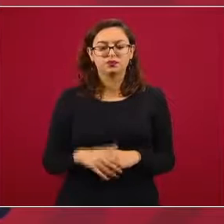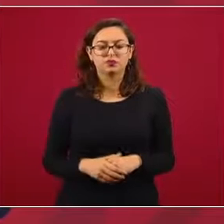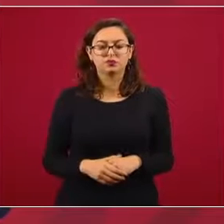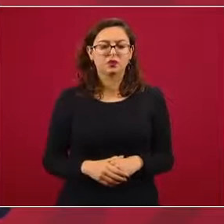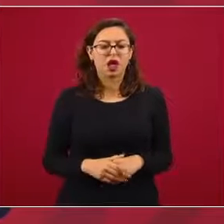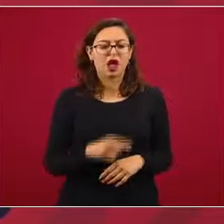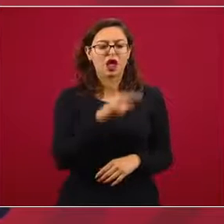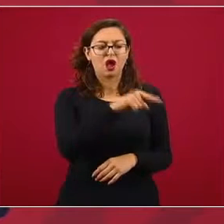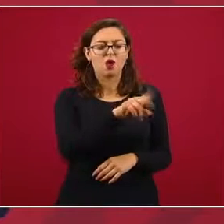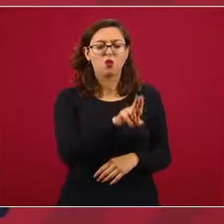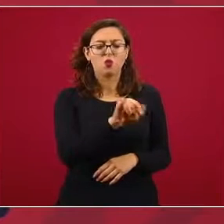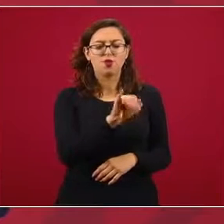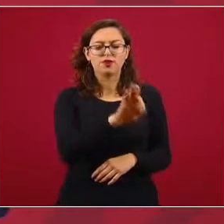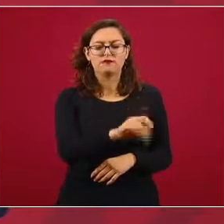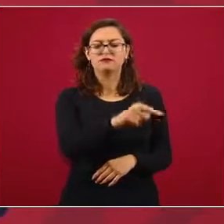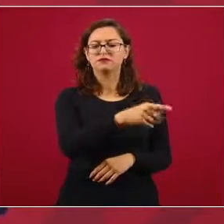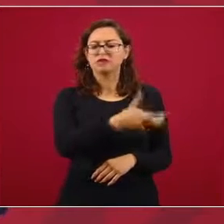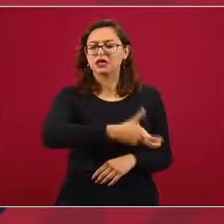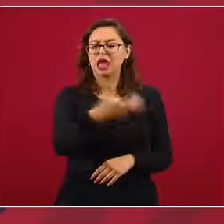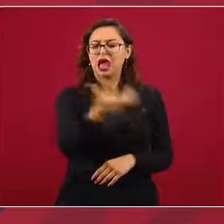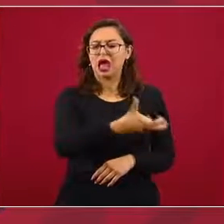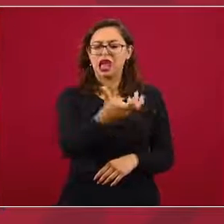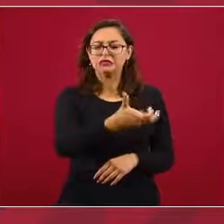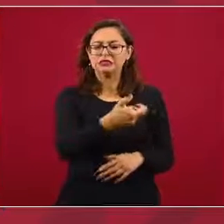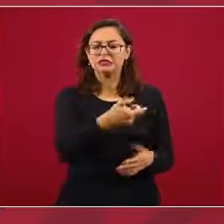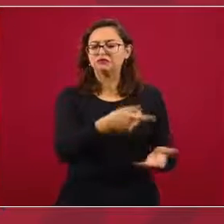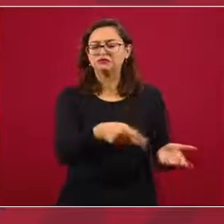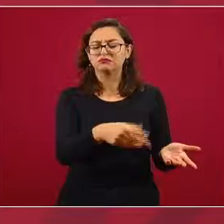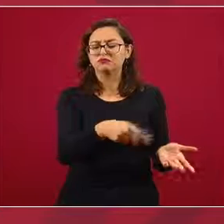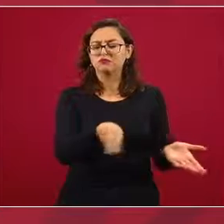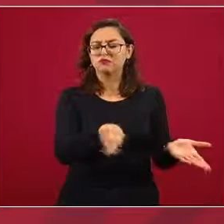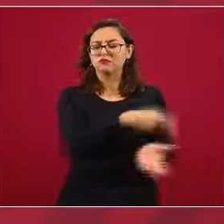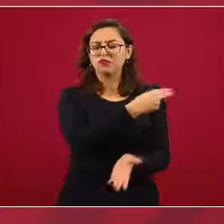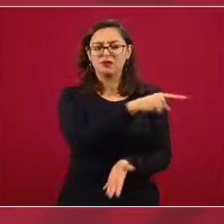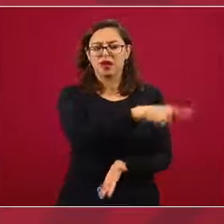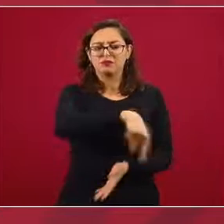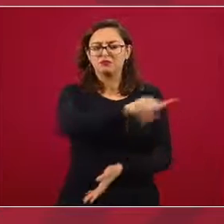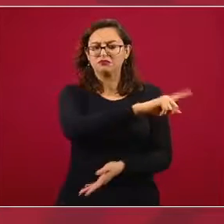inteligencia financiera. No puedo estar